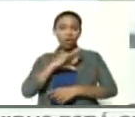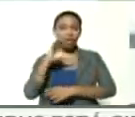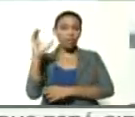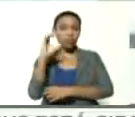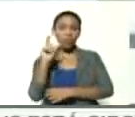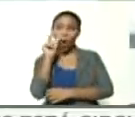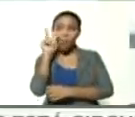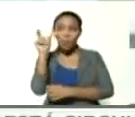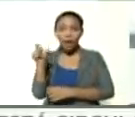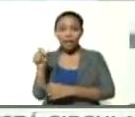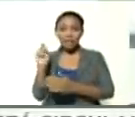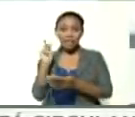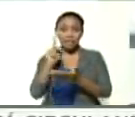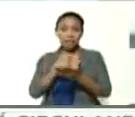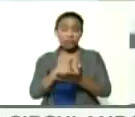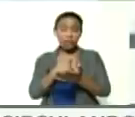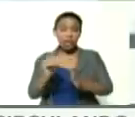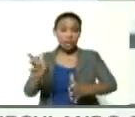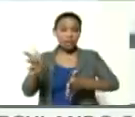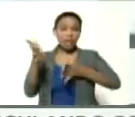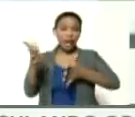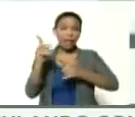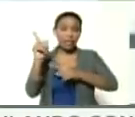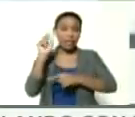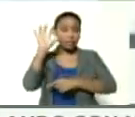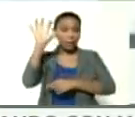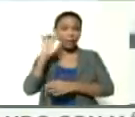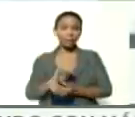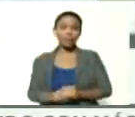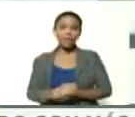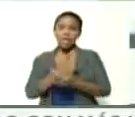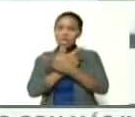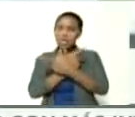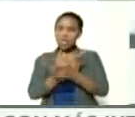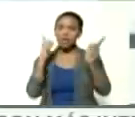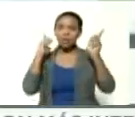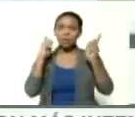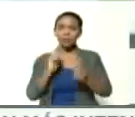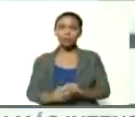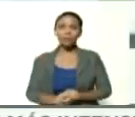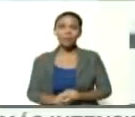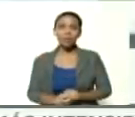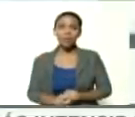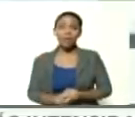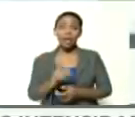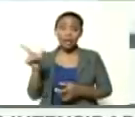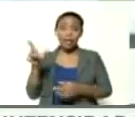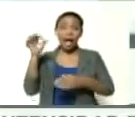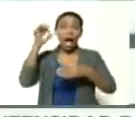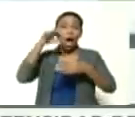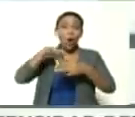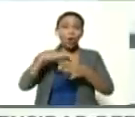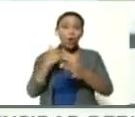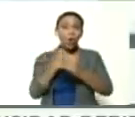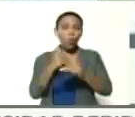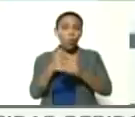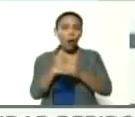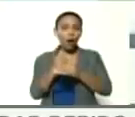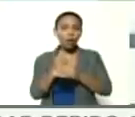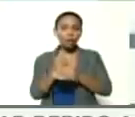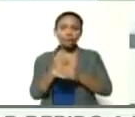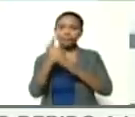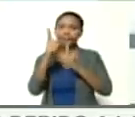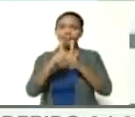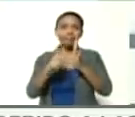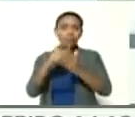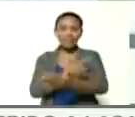Jorge Eliécer Gaitán hubiese llegado a la presidencia de ese país libremente. se hubiese ahorrado litros y litros y